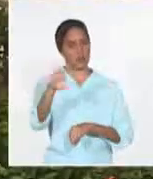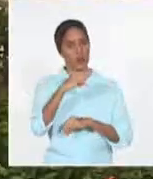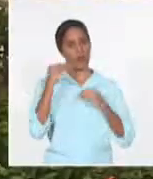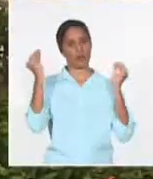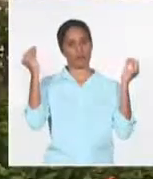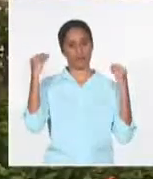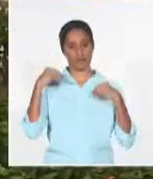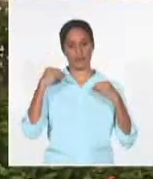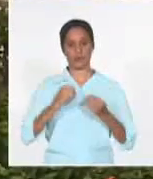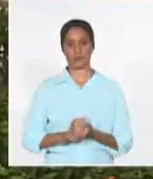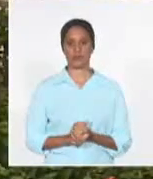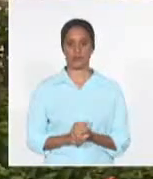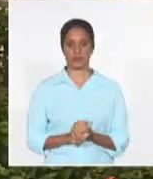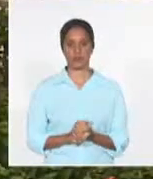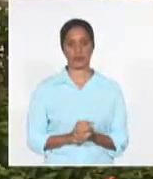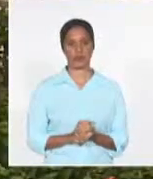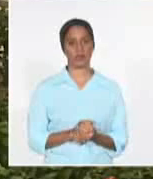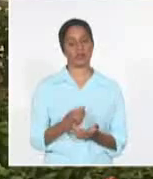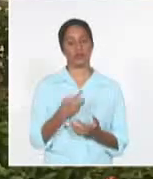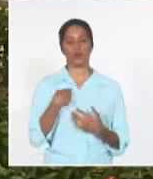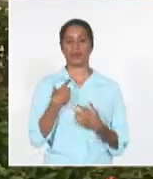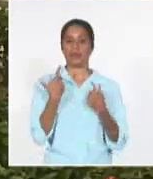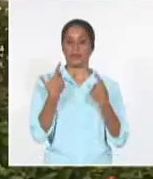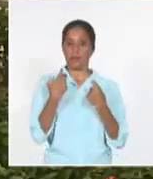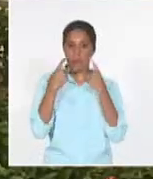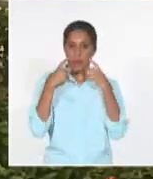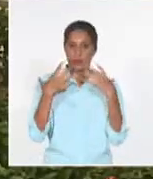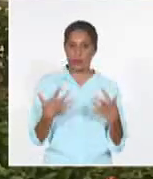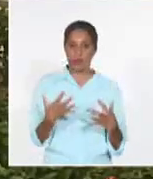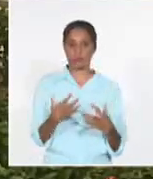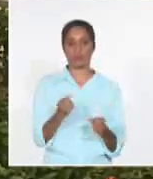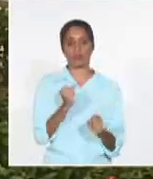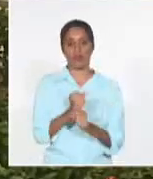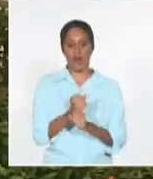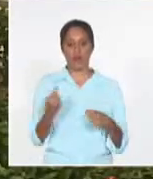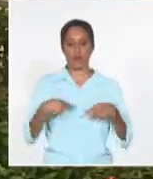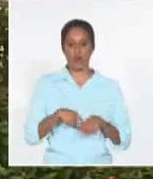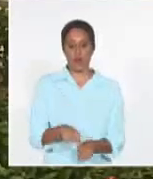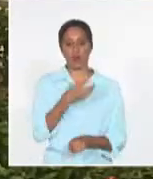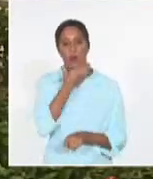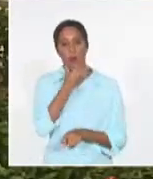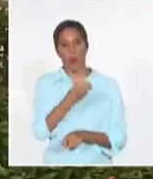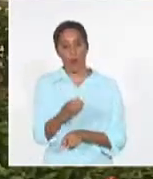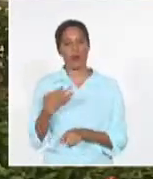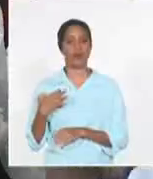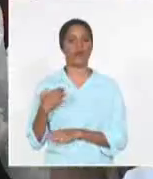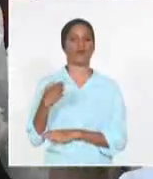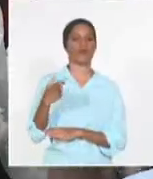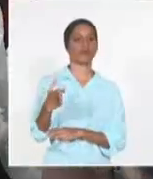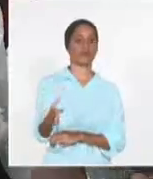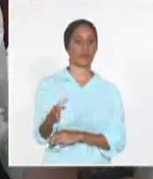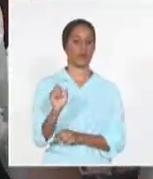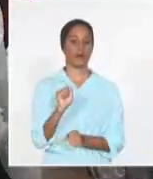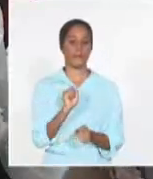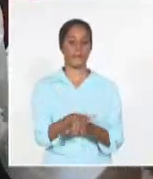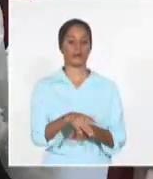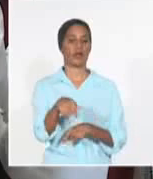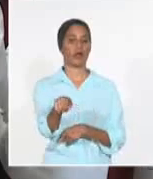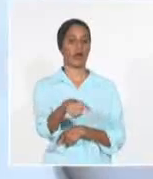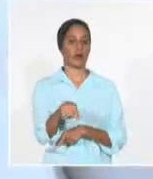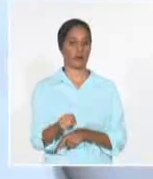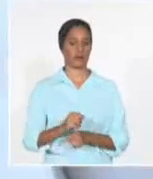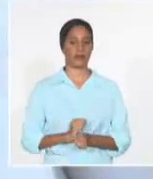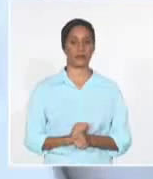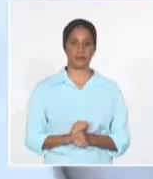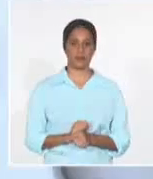gastronómica, que es precisamente lo que queremos. Trabajar con la gente joven, cuando trabajan con estas personas que comienzan ahora. La sexta convención de la